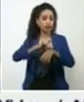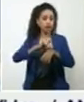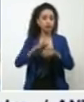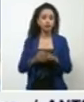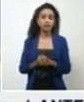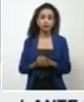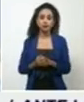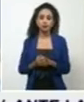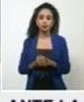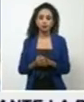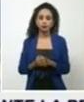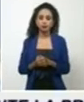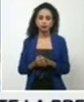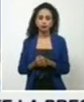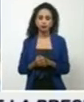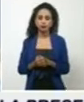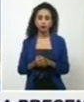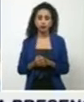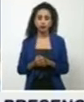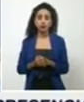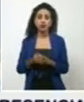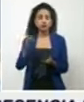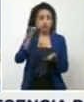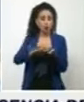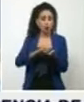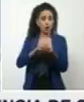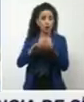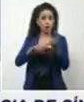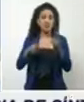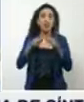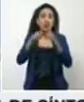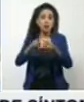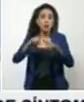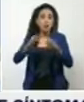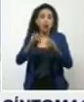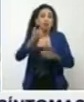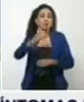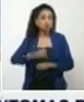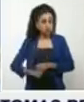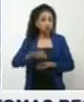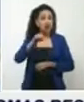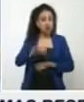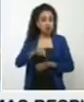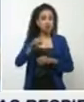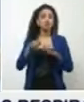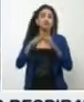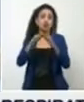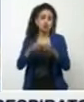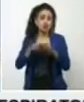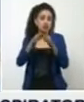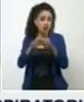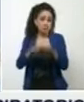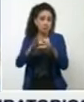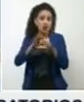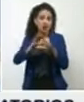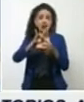que aparece por Granma, porque ella es de Granma, ella es de Guisa. Entonces, esas son